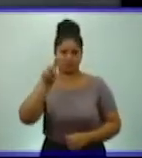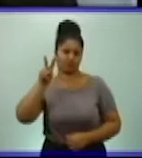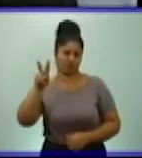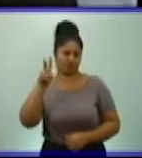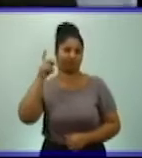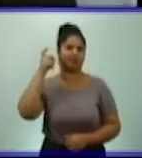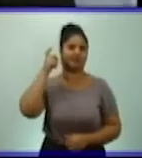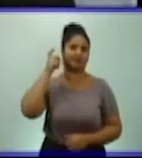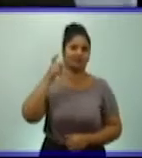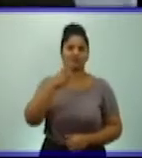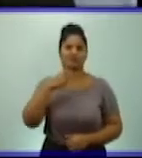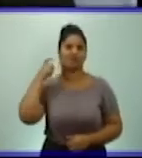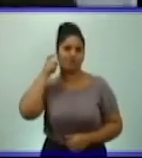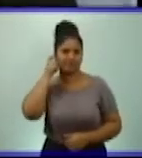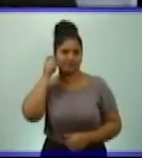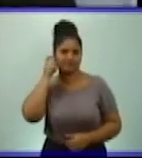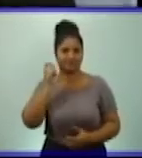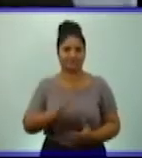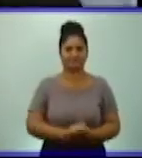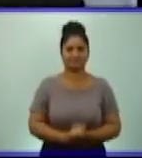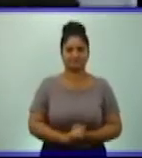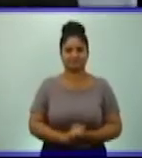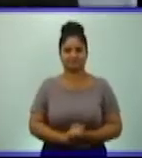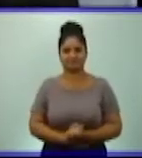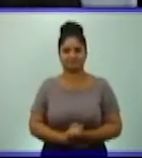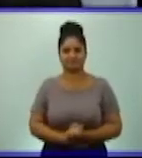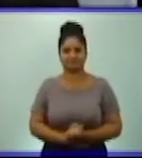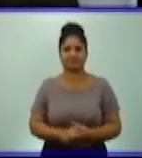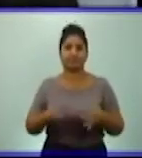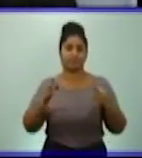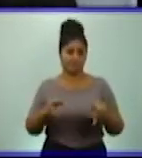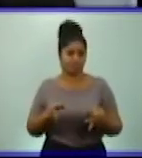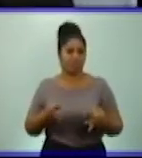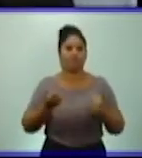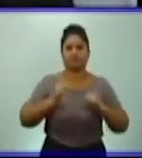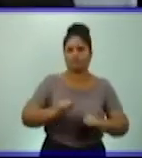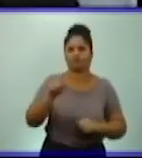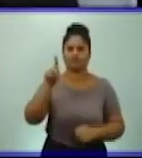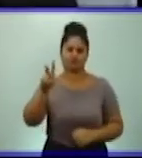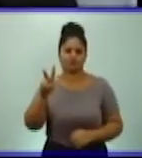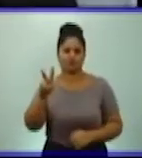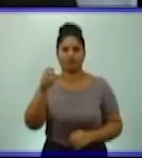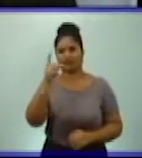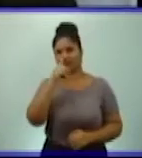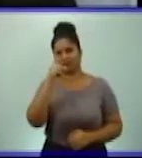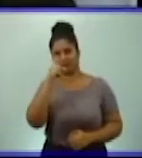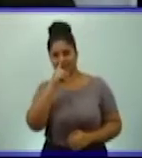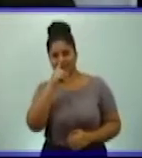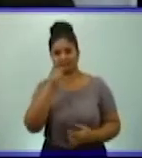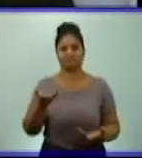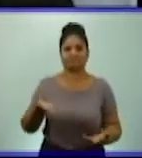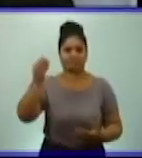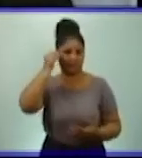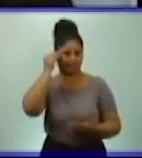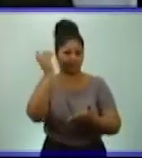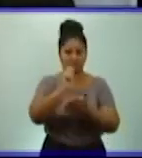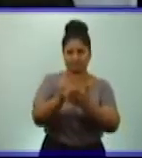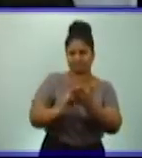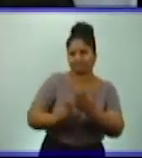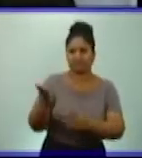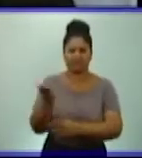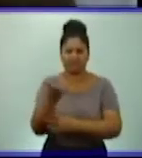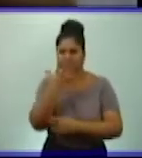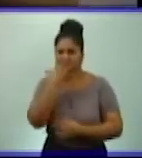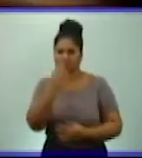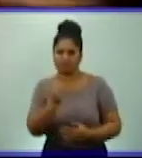temprana edad demostró dotes especiales. Aprendió a leer con 3 años, escribía loas a los 8. A los 13 pertenecía a la corte de Antonio de